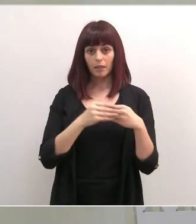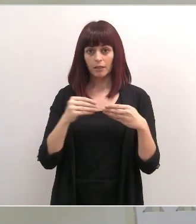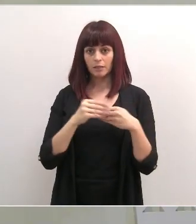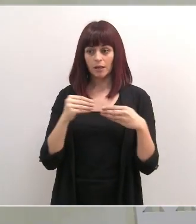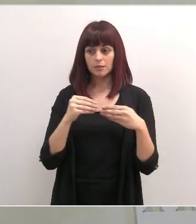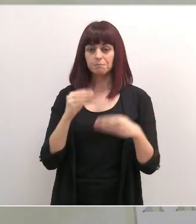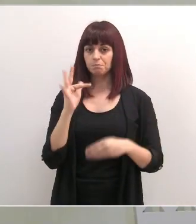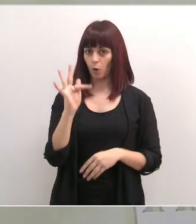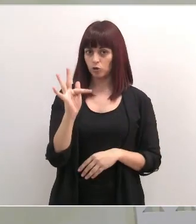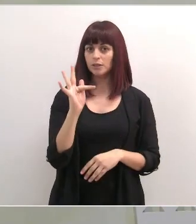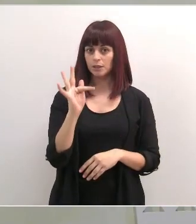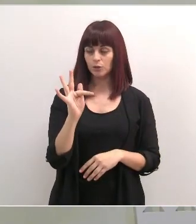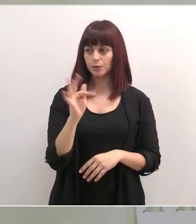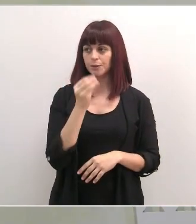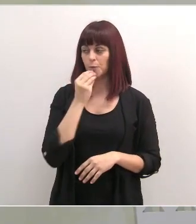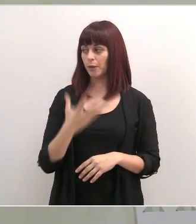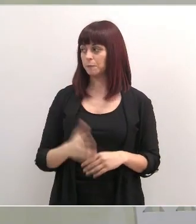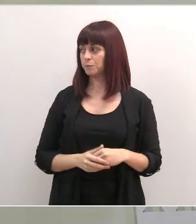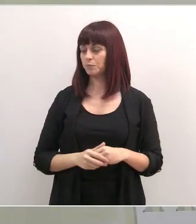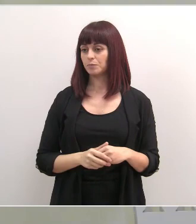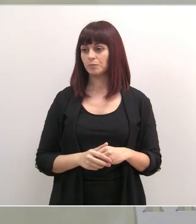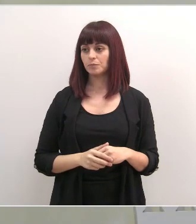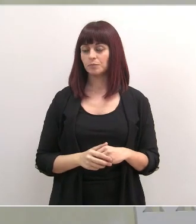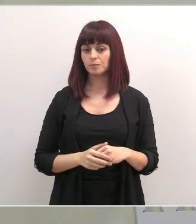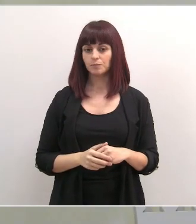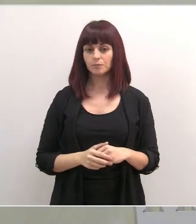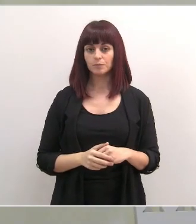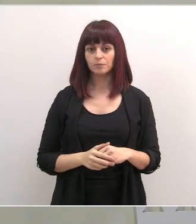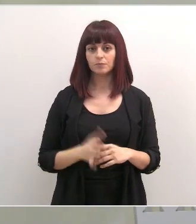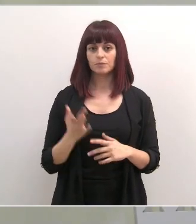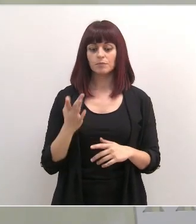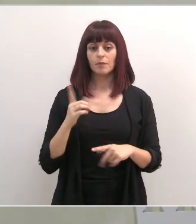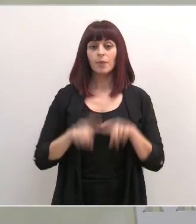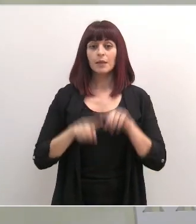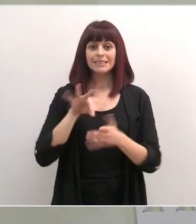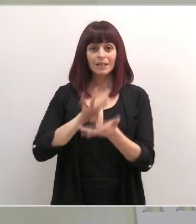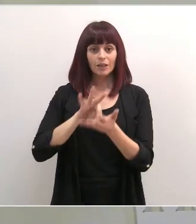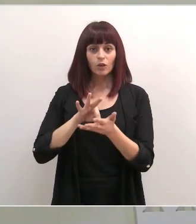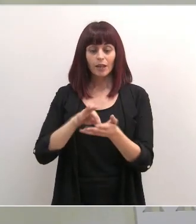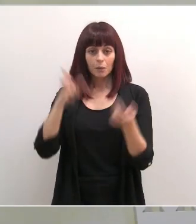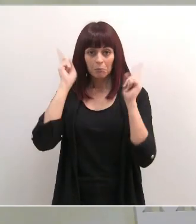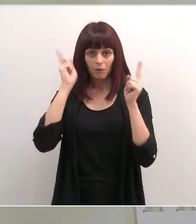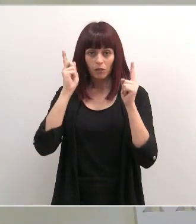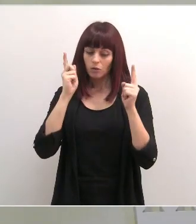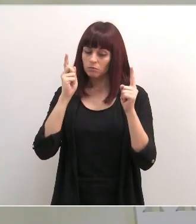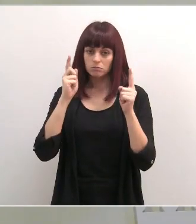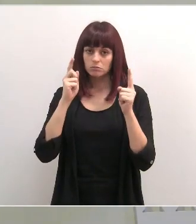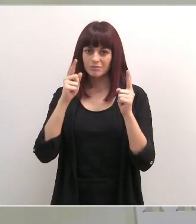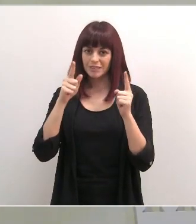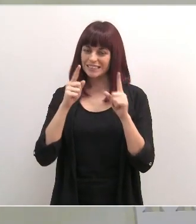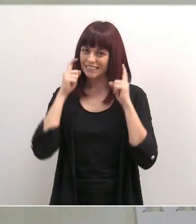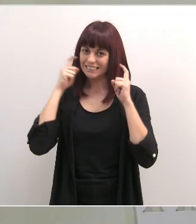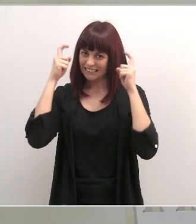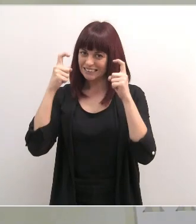han sido positivos y bueno, pues se toma según lo que hacen los servicios de preventiva, pues se ponen todas las medidas para intentar